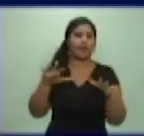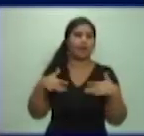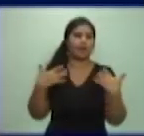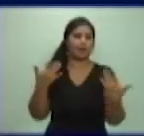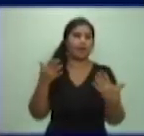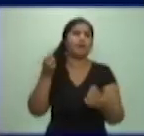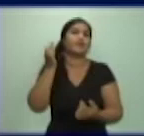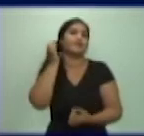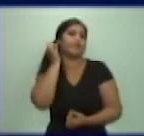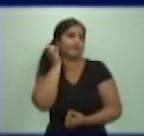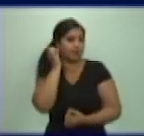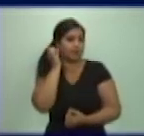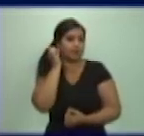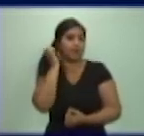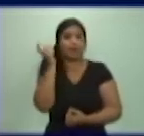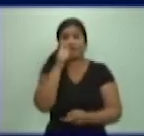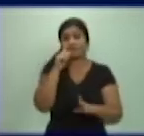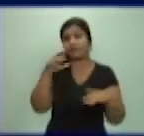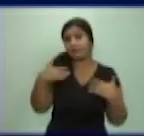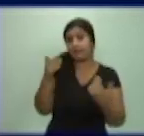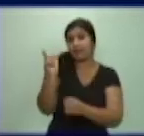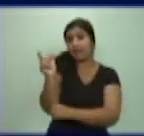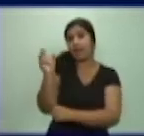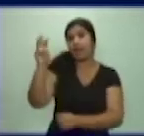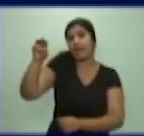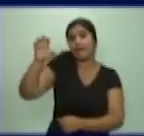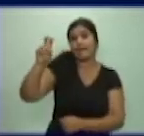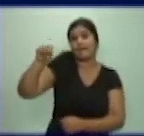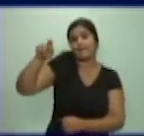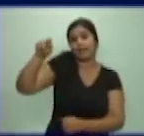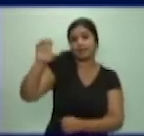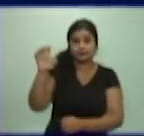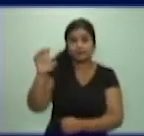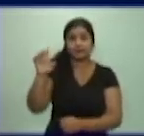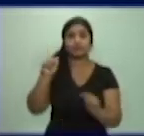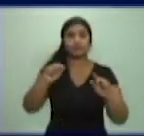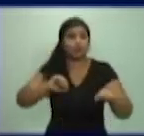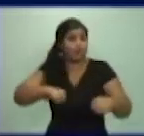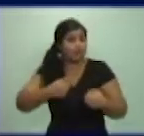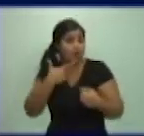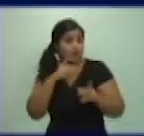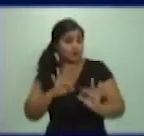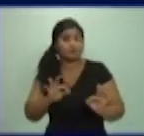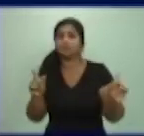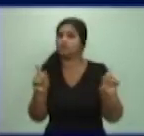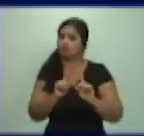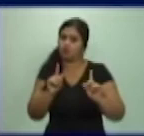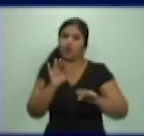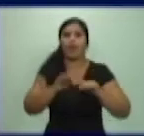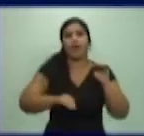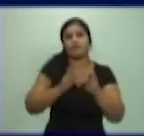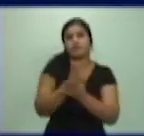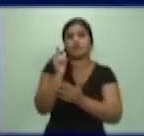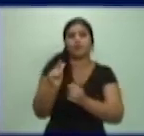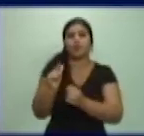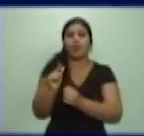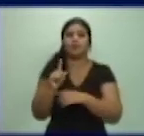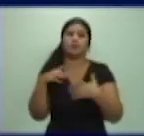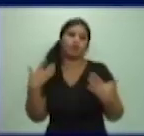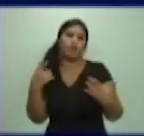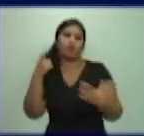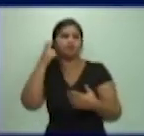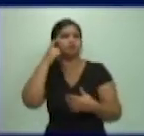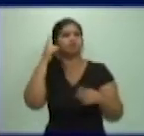terminación mente, que no es automáticamente así, porque a veces los alumnos no quieren pensar o tienen